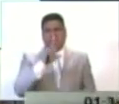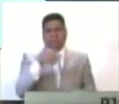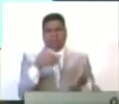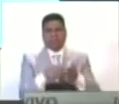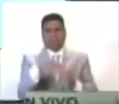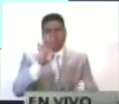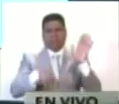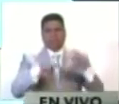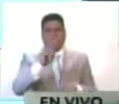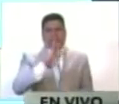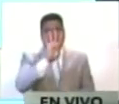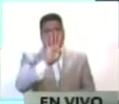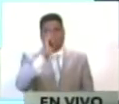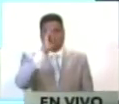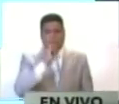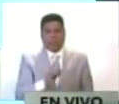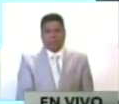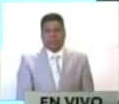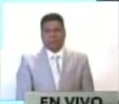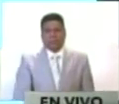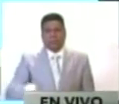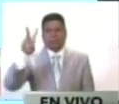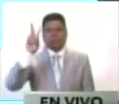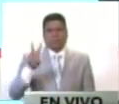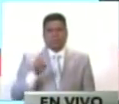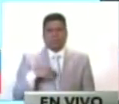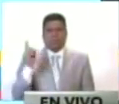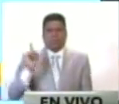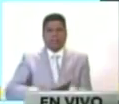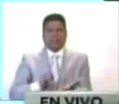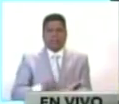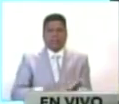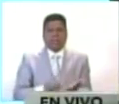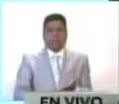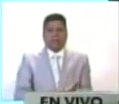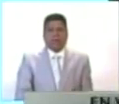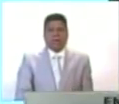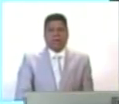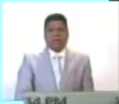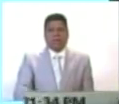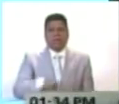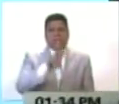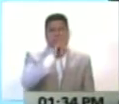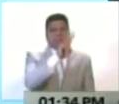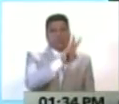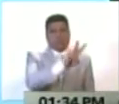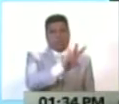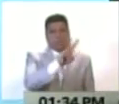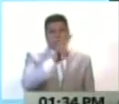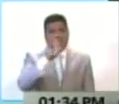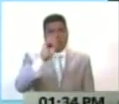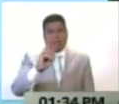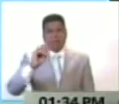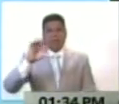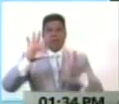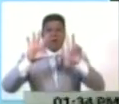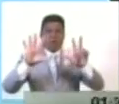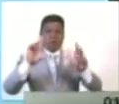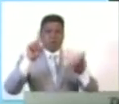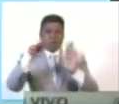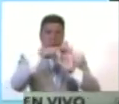versus 4 años. Venezuela está en deuda en 208 normas. Uruguay debe